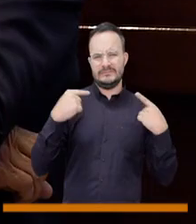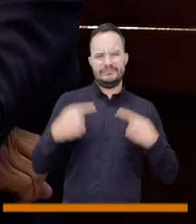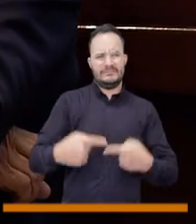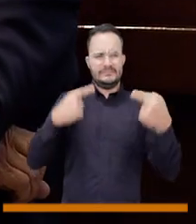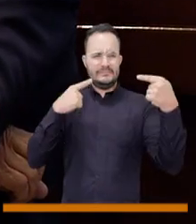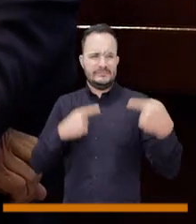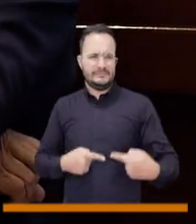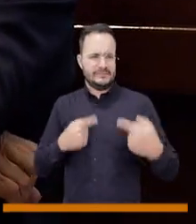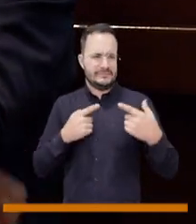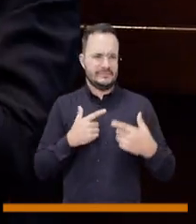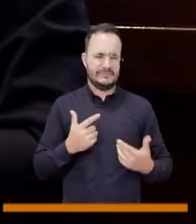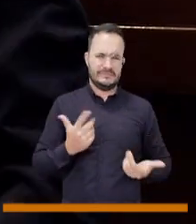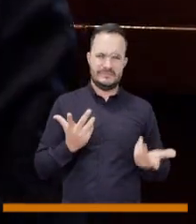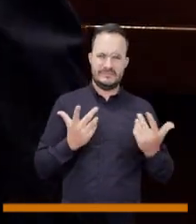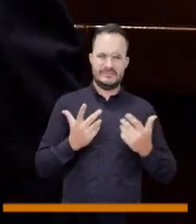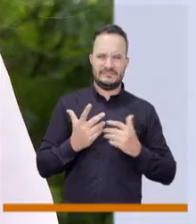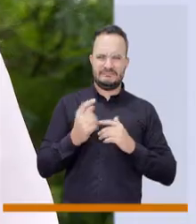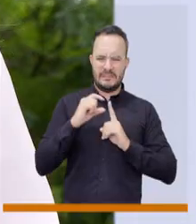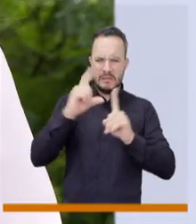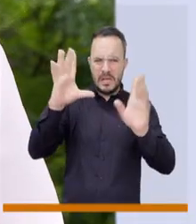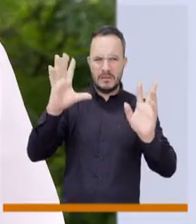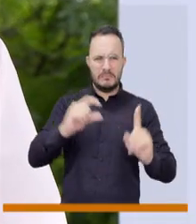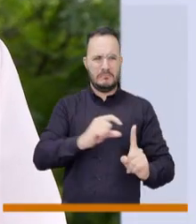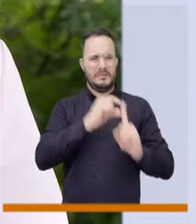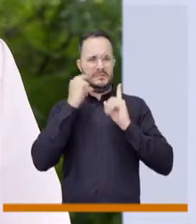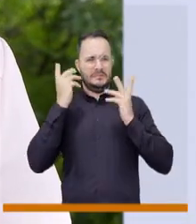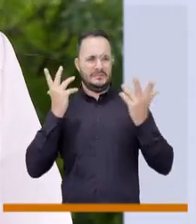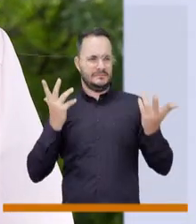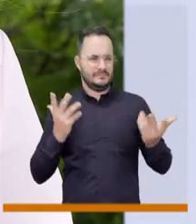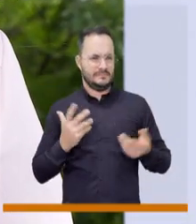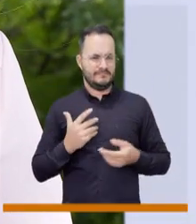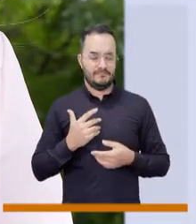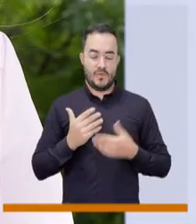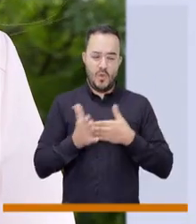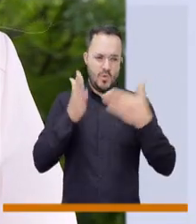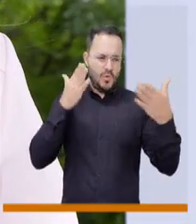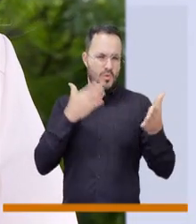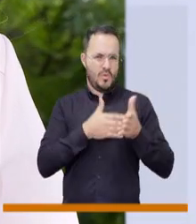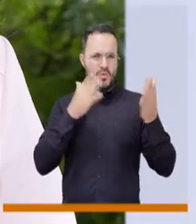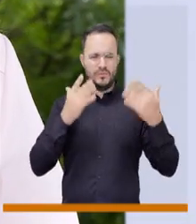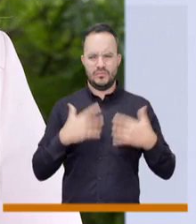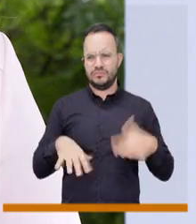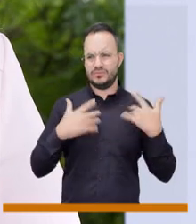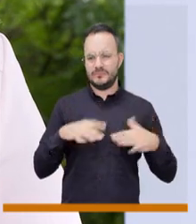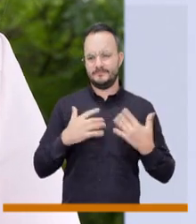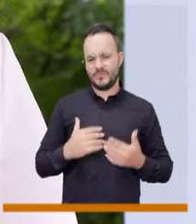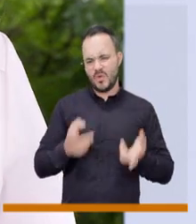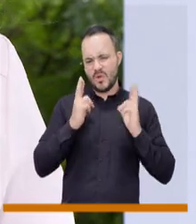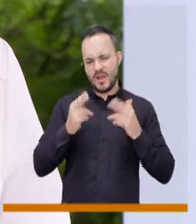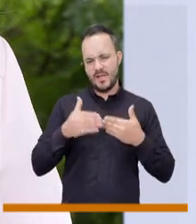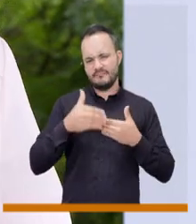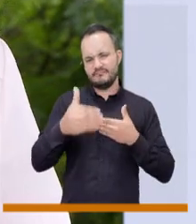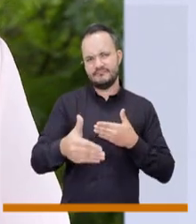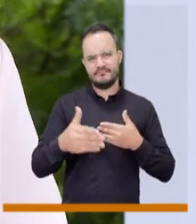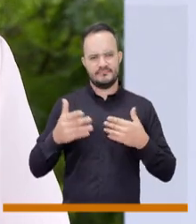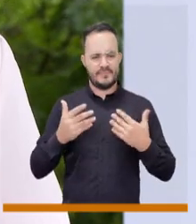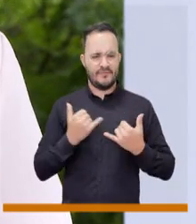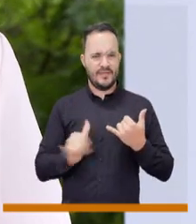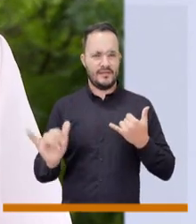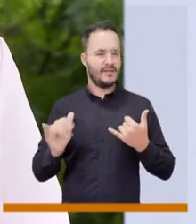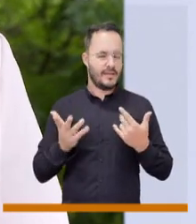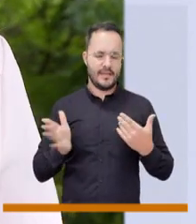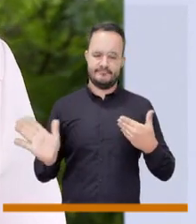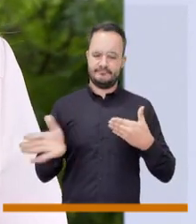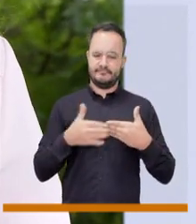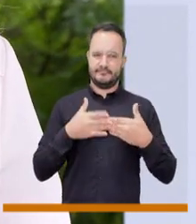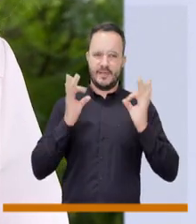ataques personales, de ataques contra los propios compañeros. Entonces, lo que quisiera uno pedir en esta recta final de las sesiones